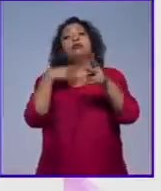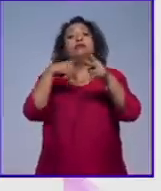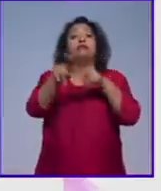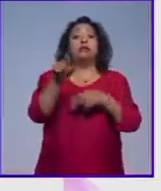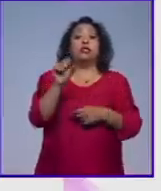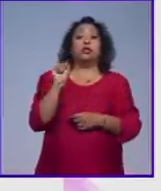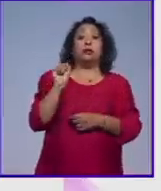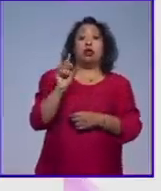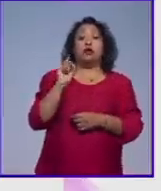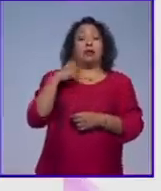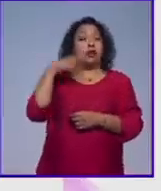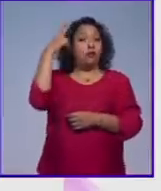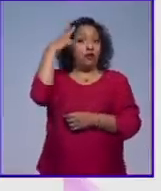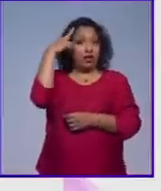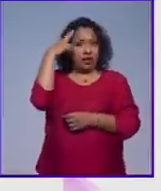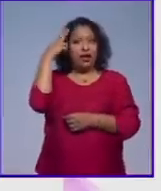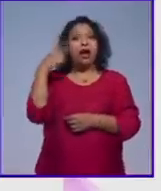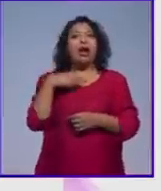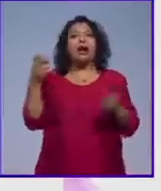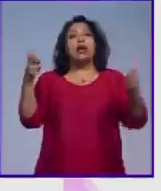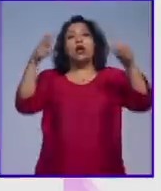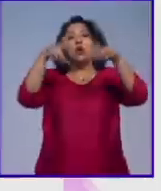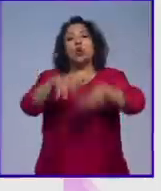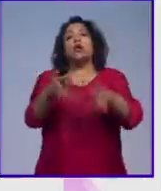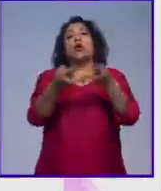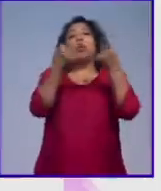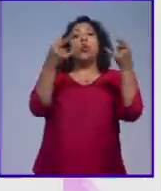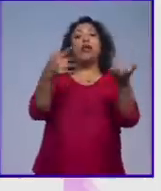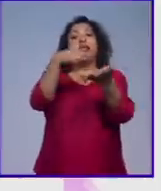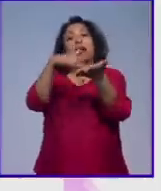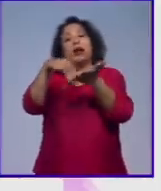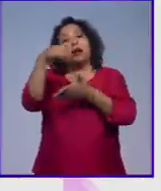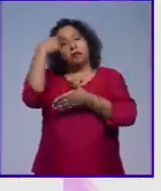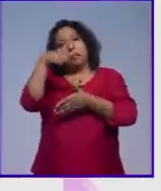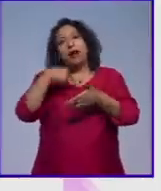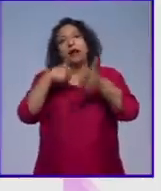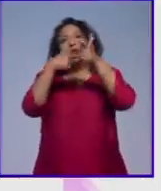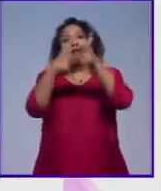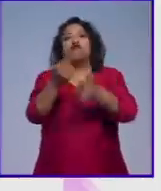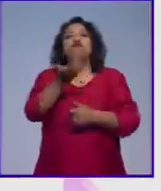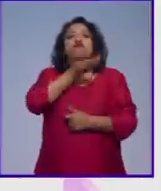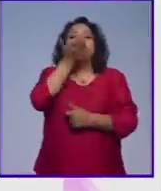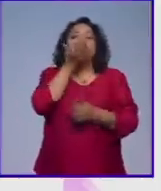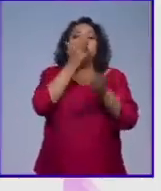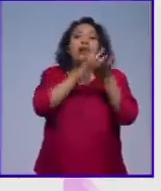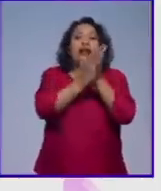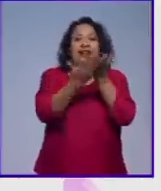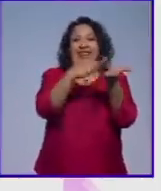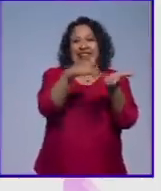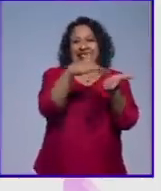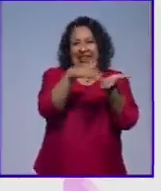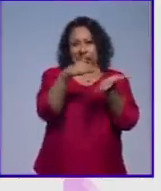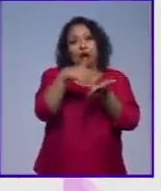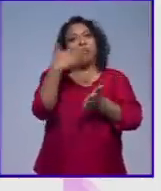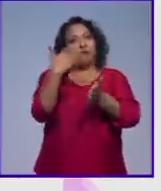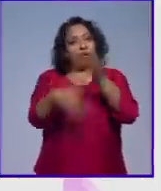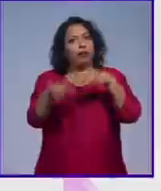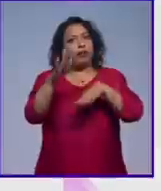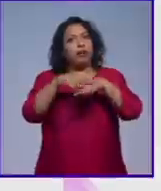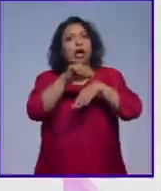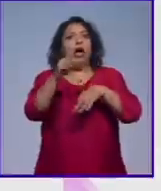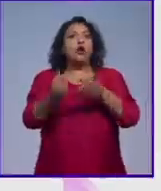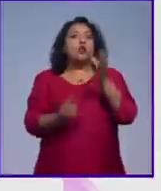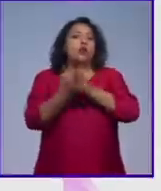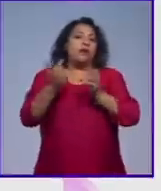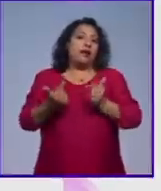Bellas Artes el encuentro Cuentaler, precisamente para mantener viva esta tradición literaria que tanta falta hace sobre todo a las